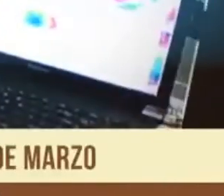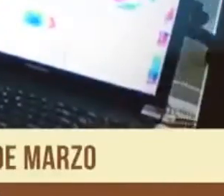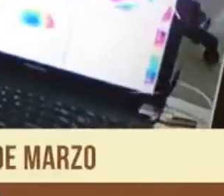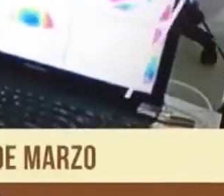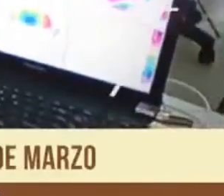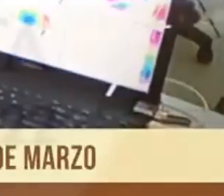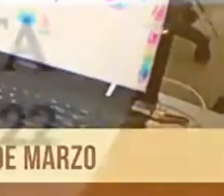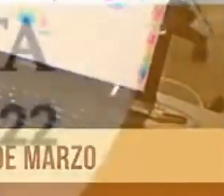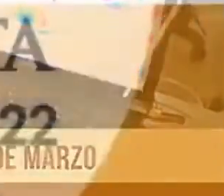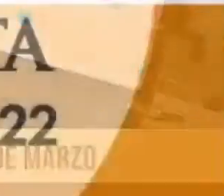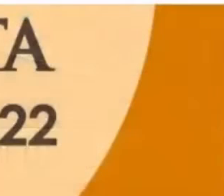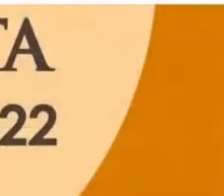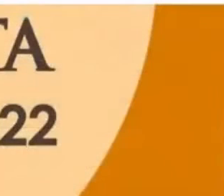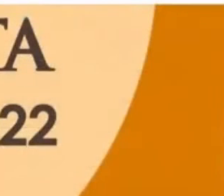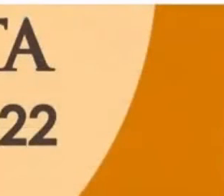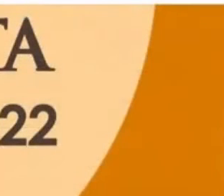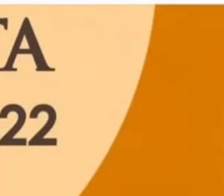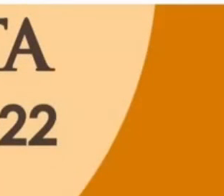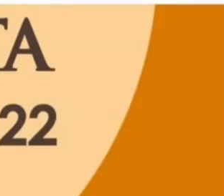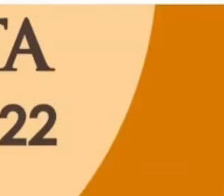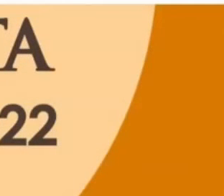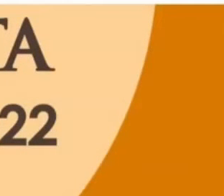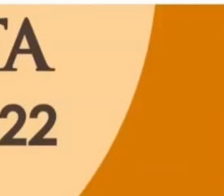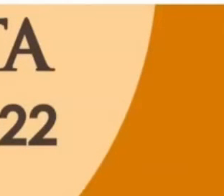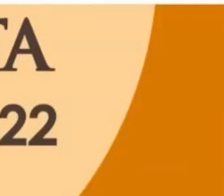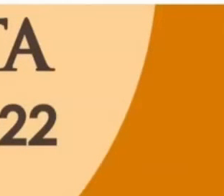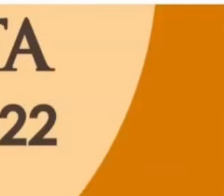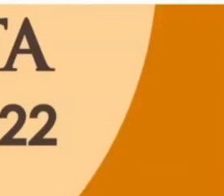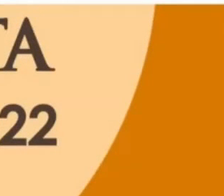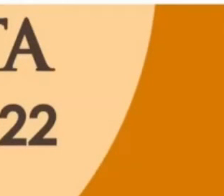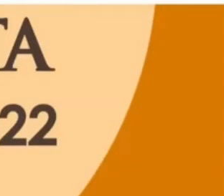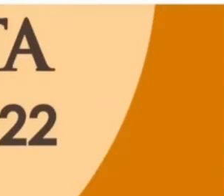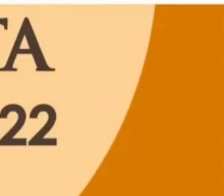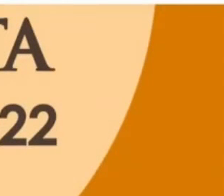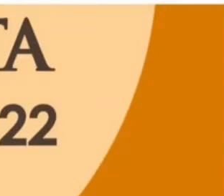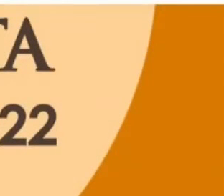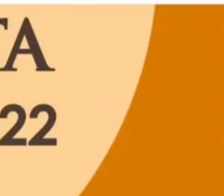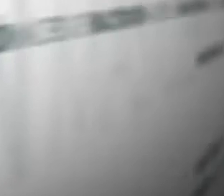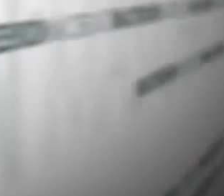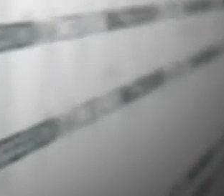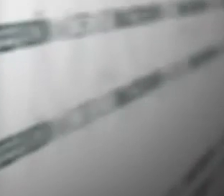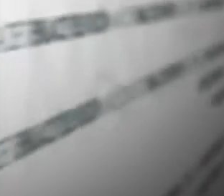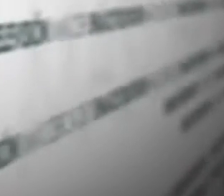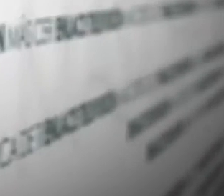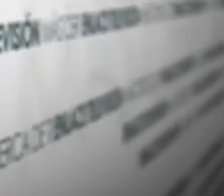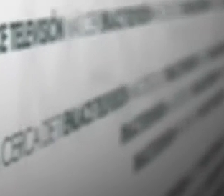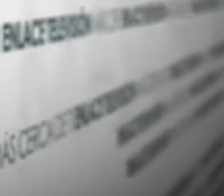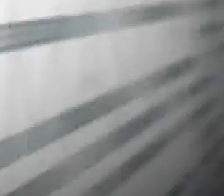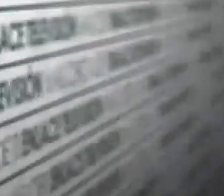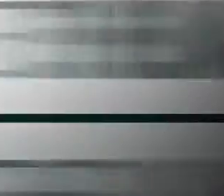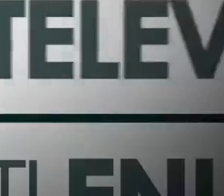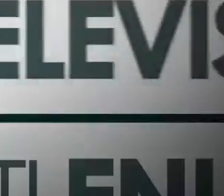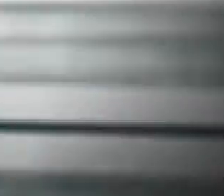próximo sábado 25 de marzo. Organizan la Clínica San Nicolás y el Centro Ocular Dr. Rincón.